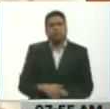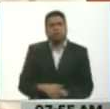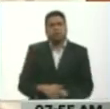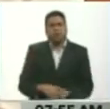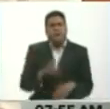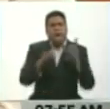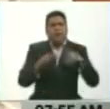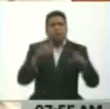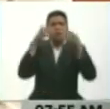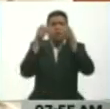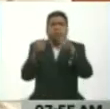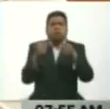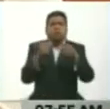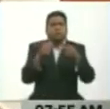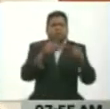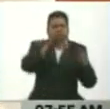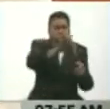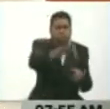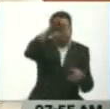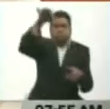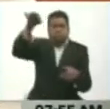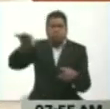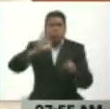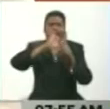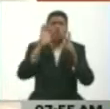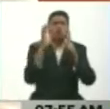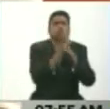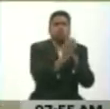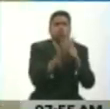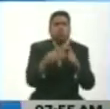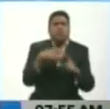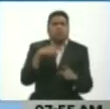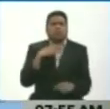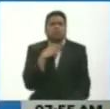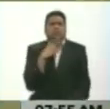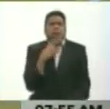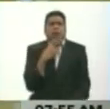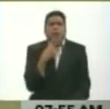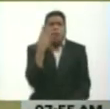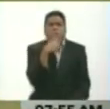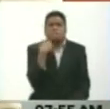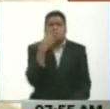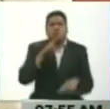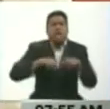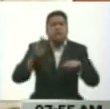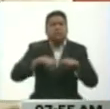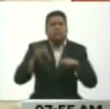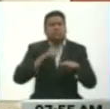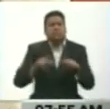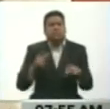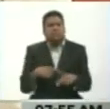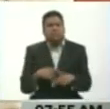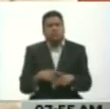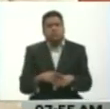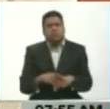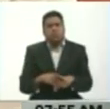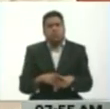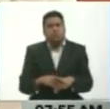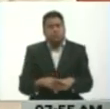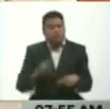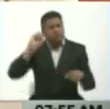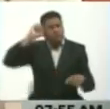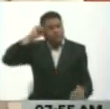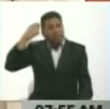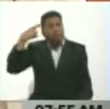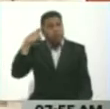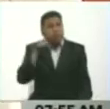sacaron la cultura y la pusieron en la boca de nuestros niños. Por favor, tenemos que hacer una reflexión todos. Por eso no solamente el